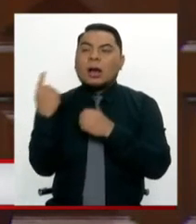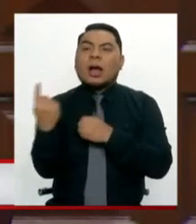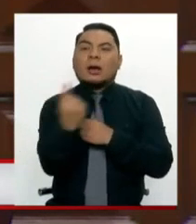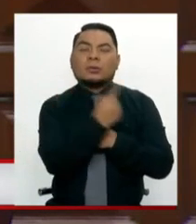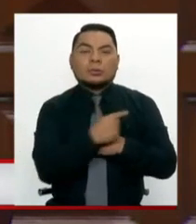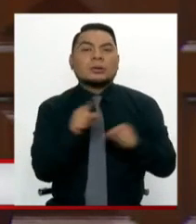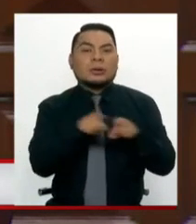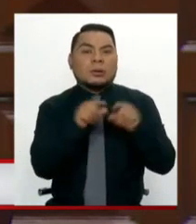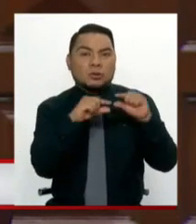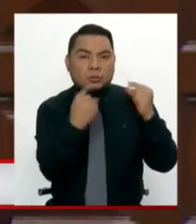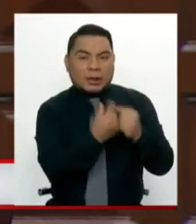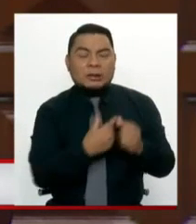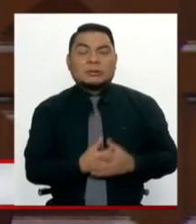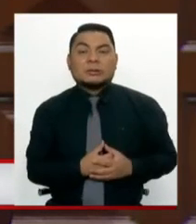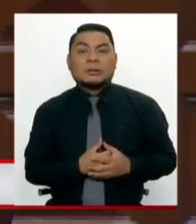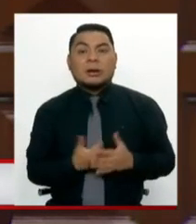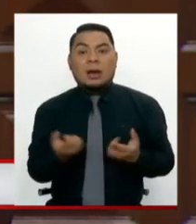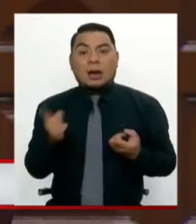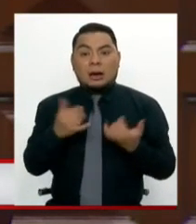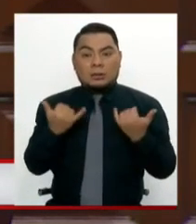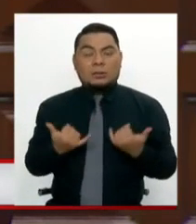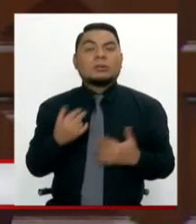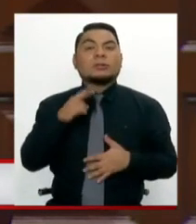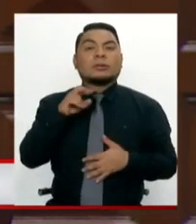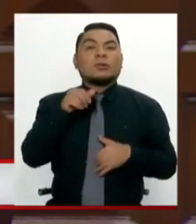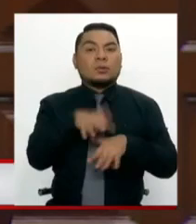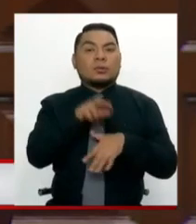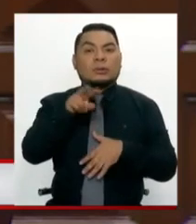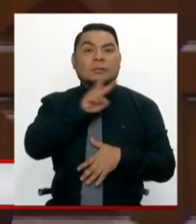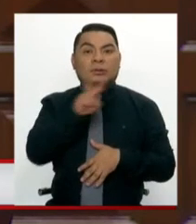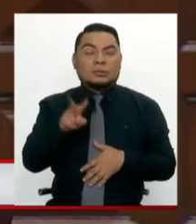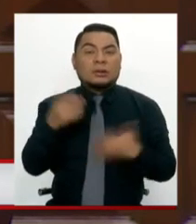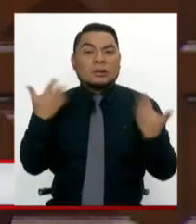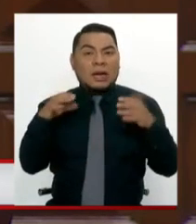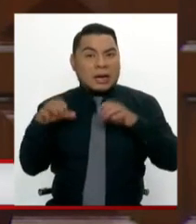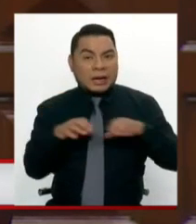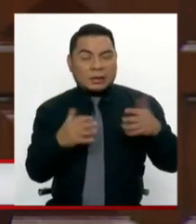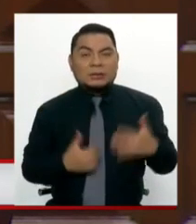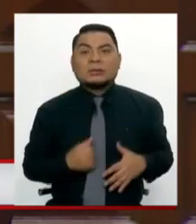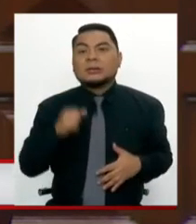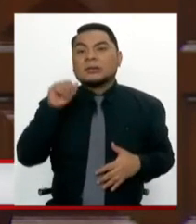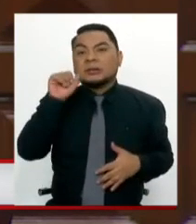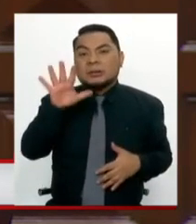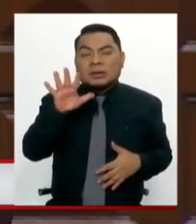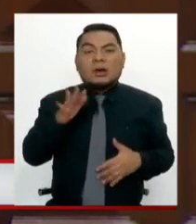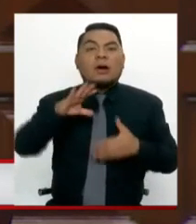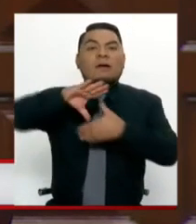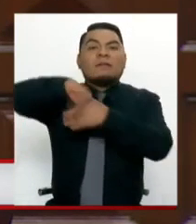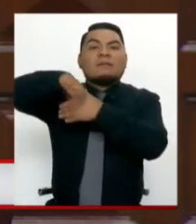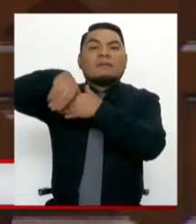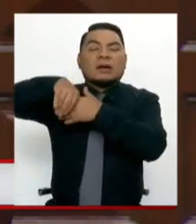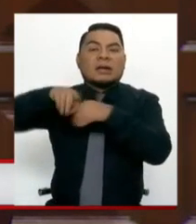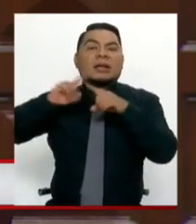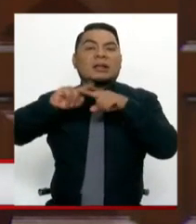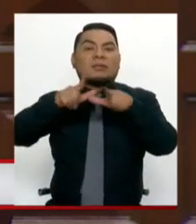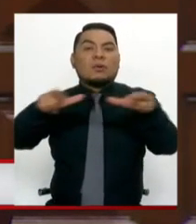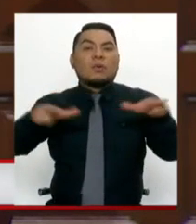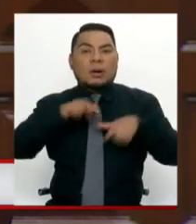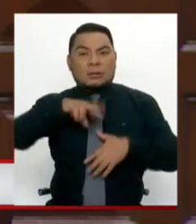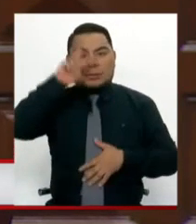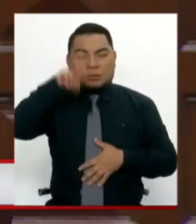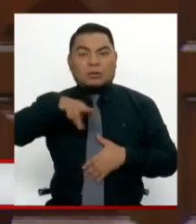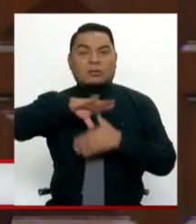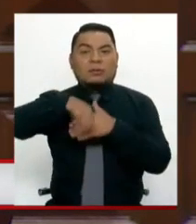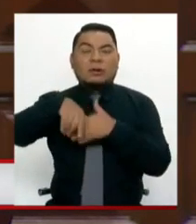individuales. Asimismo, hasta julio de 2022 se han realizado 5 megaferias en diferentes partes del